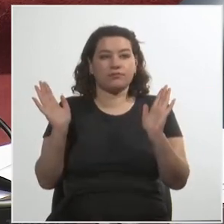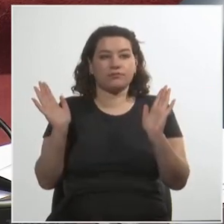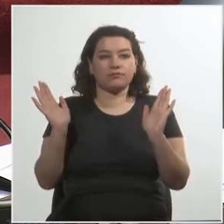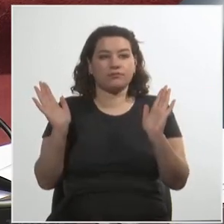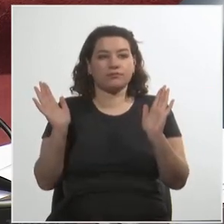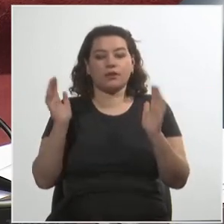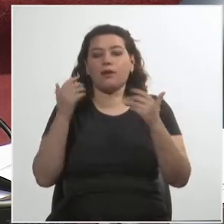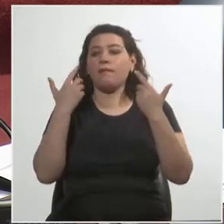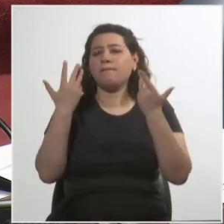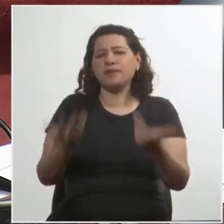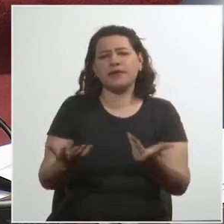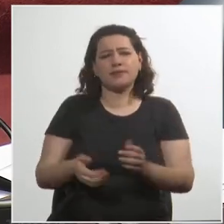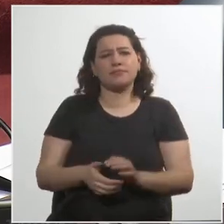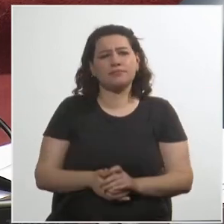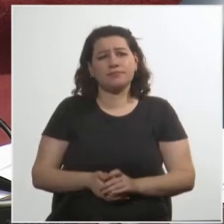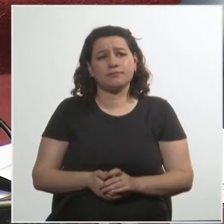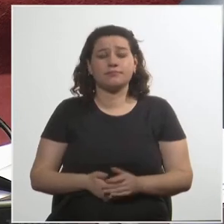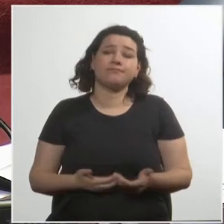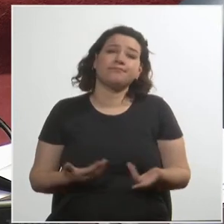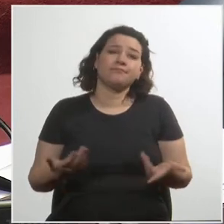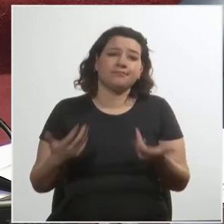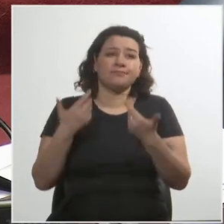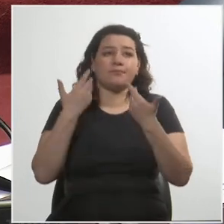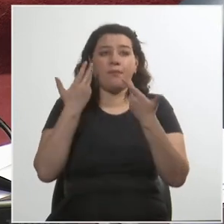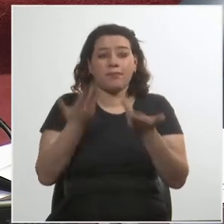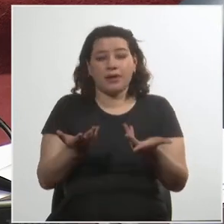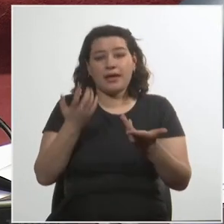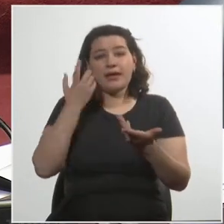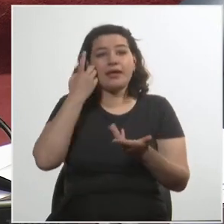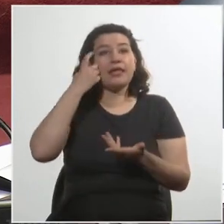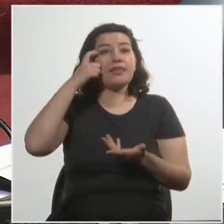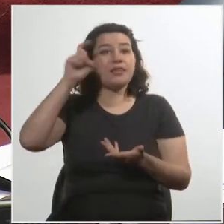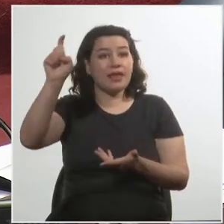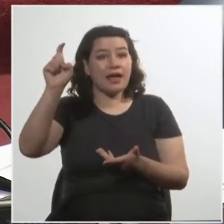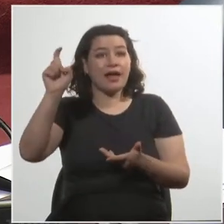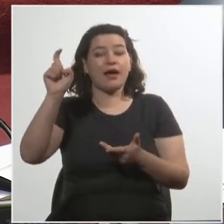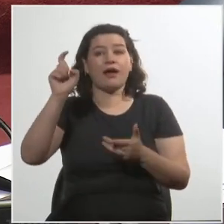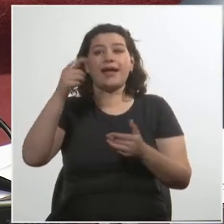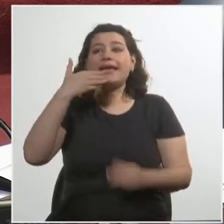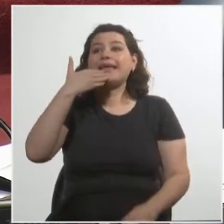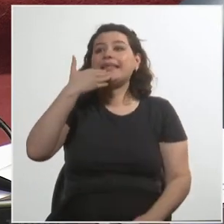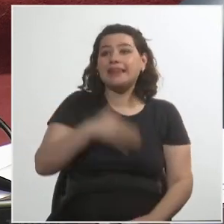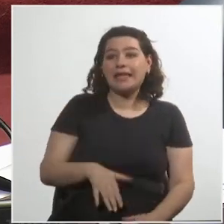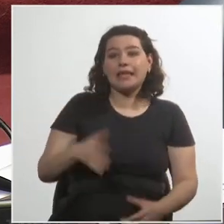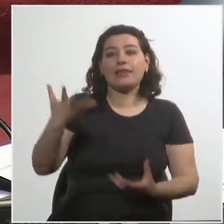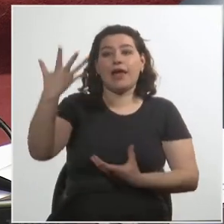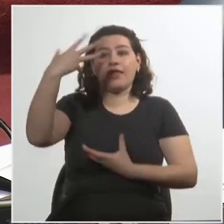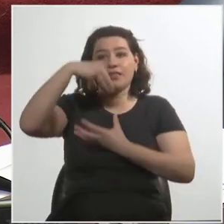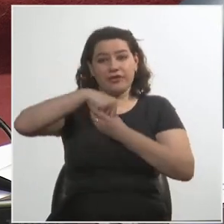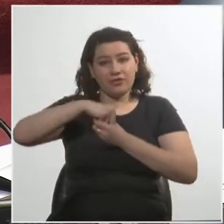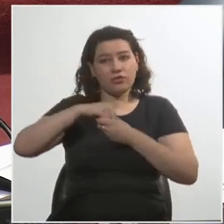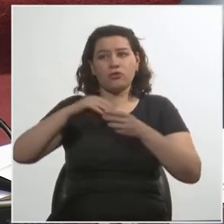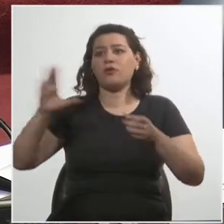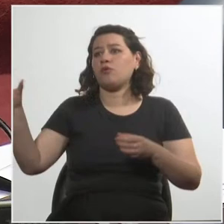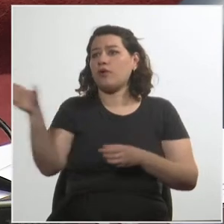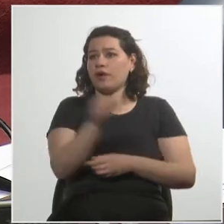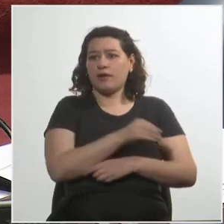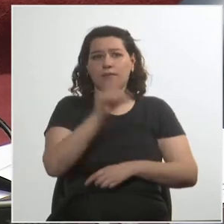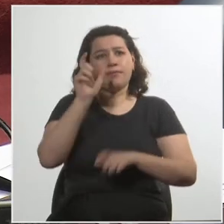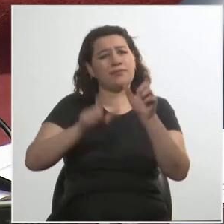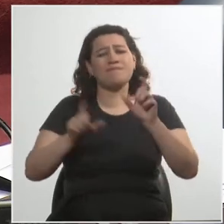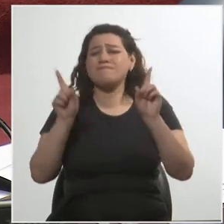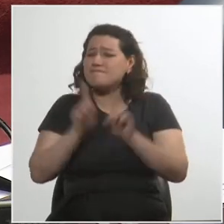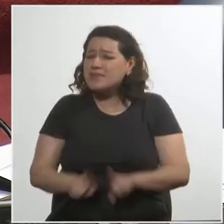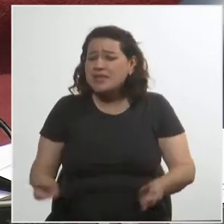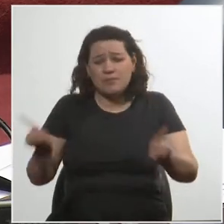Por qué Y bueno Porque la idea es comprender es incluir Esa fue la idea del